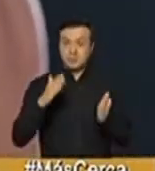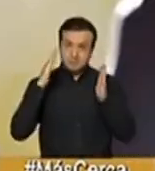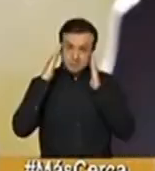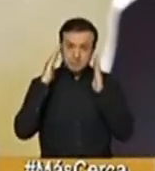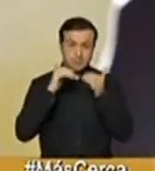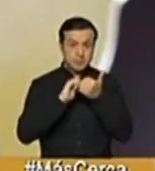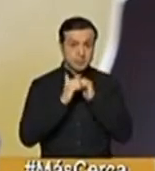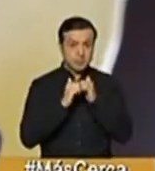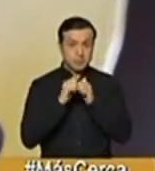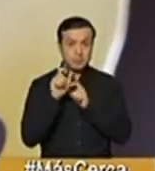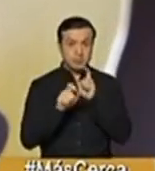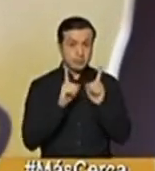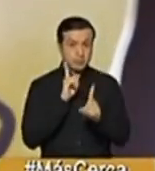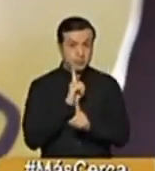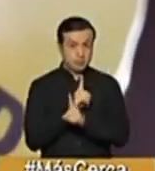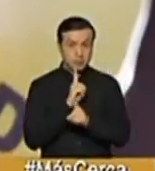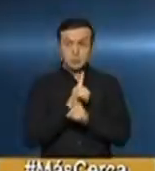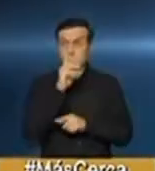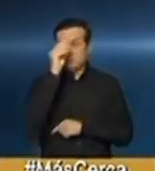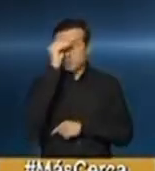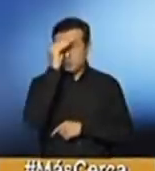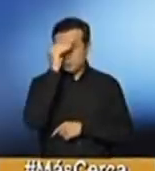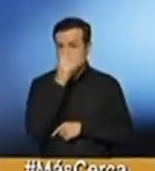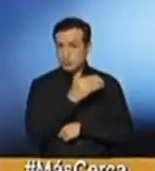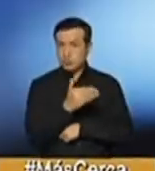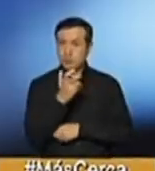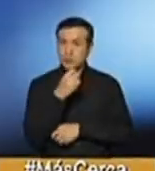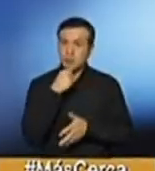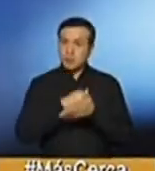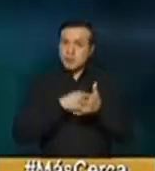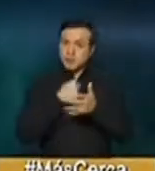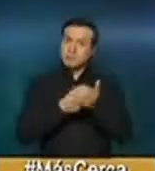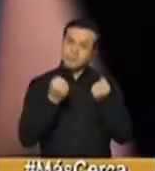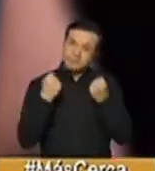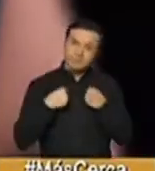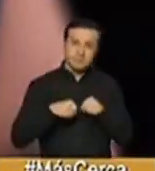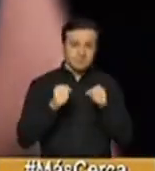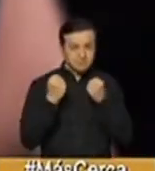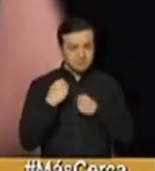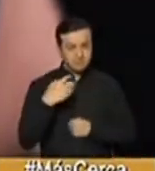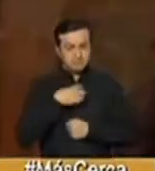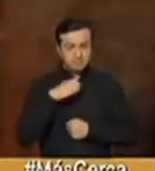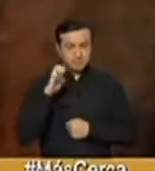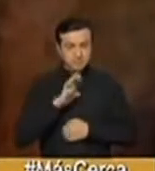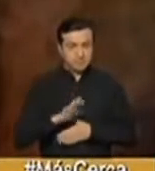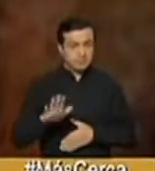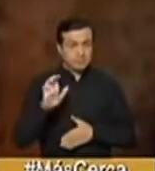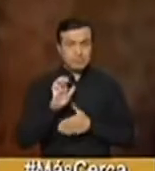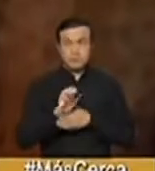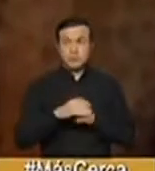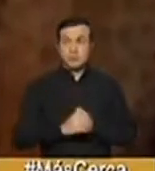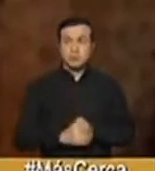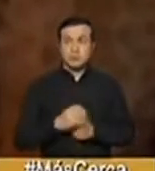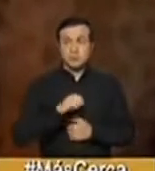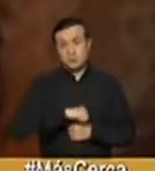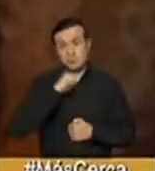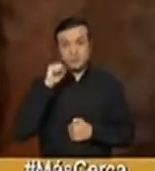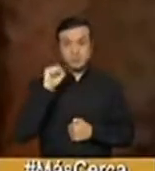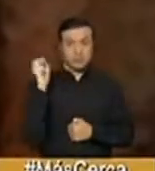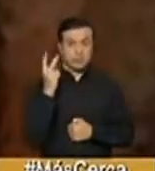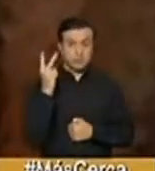a deportistas con discapacidad intelectual, quienes quieren seguir entregando medallas al Ecuador. Gané dos medallas de